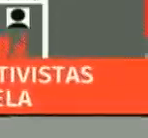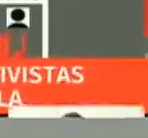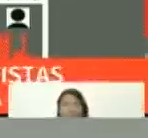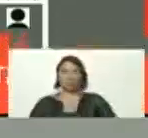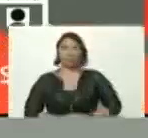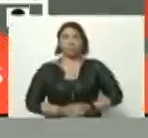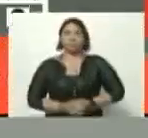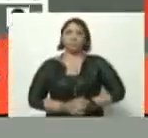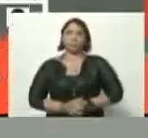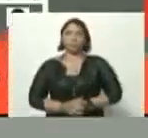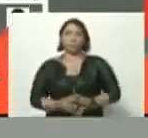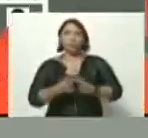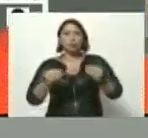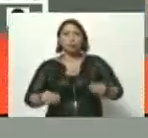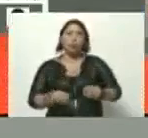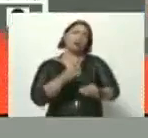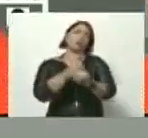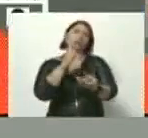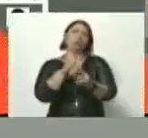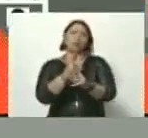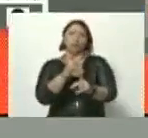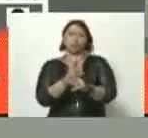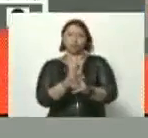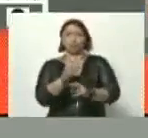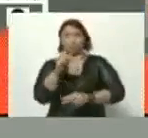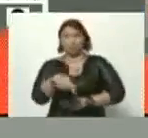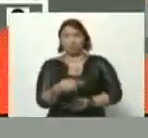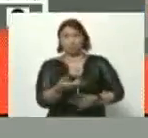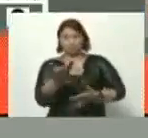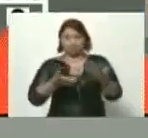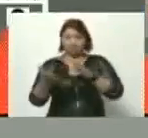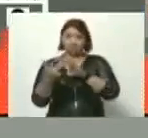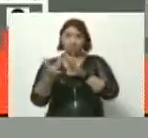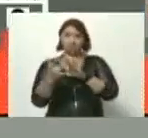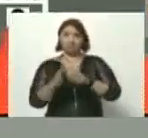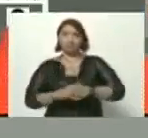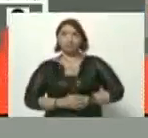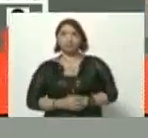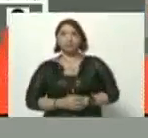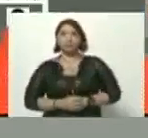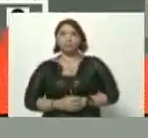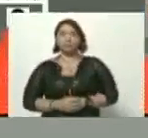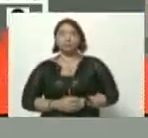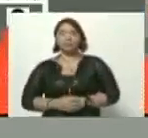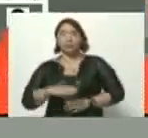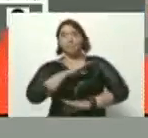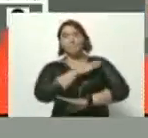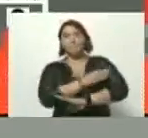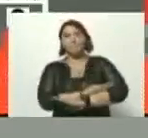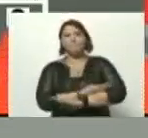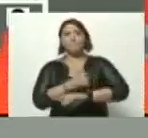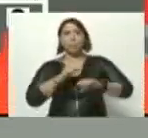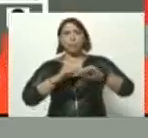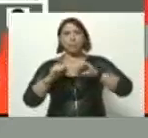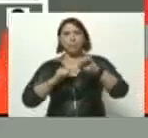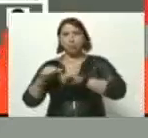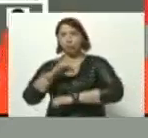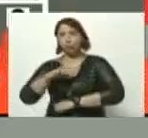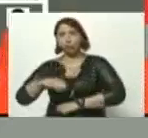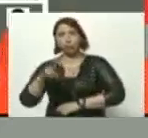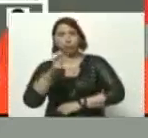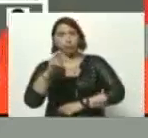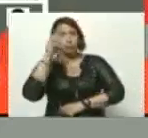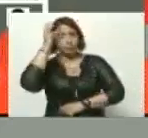están articuladas en este poderoso movimiento Somos Venezuela.